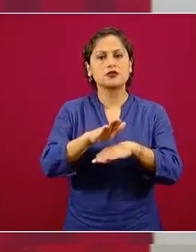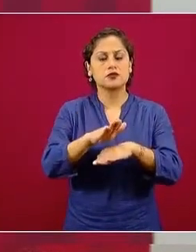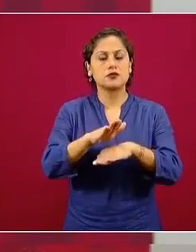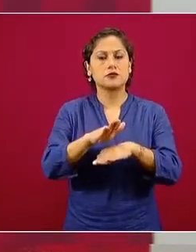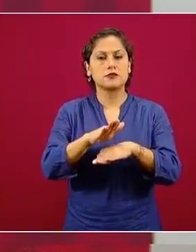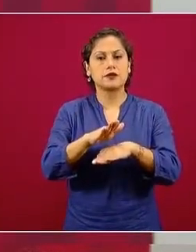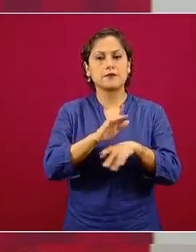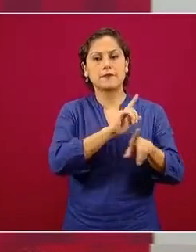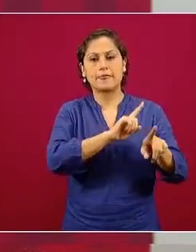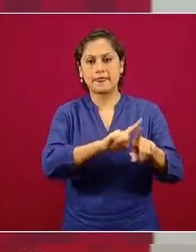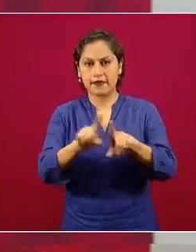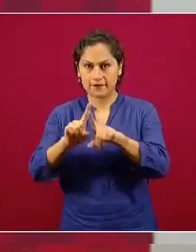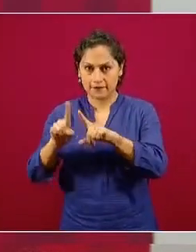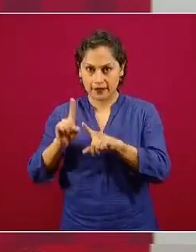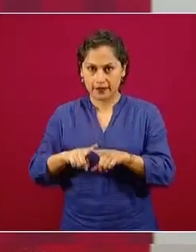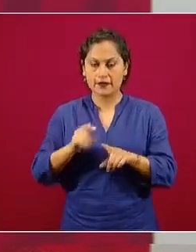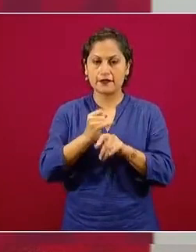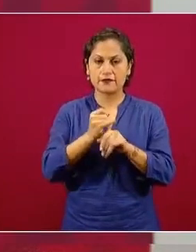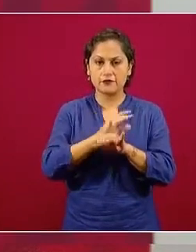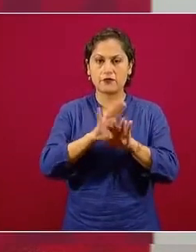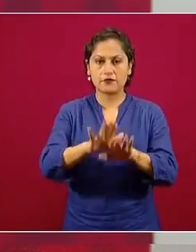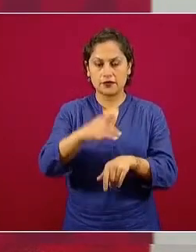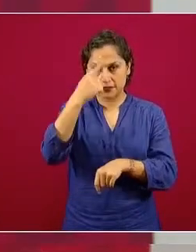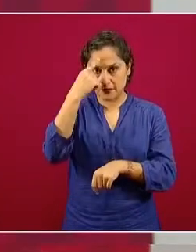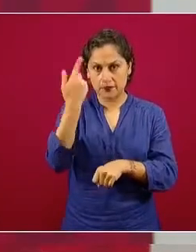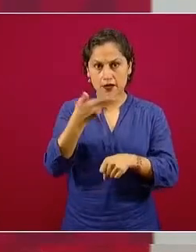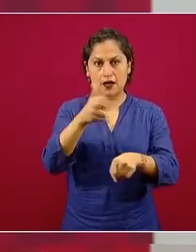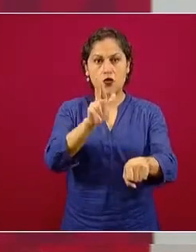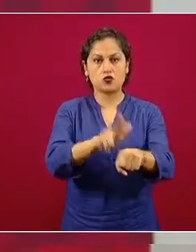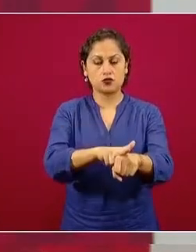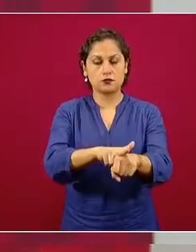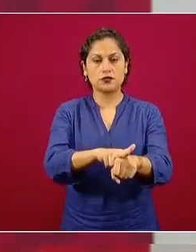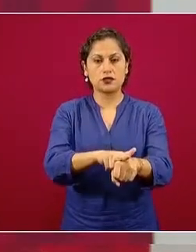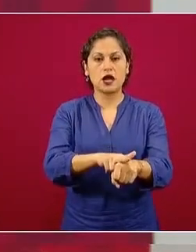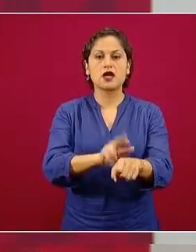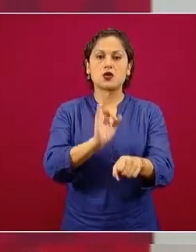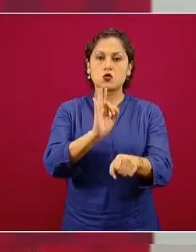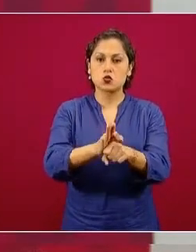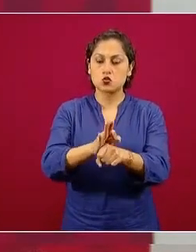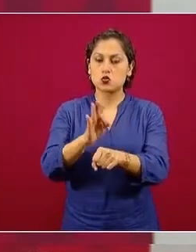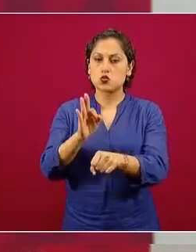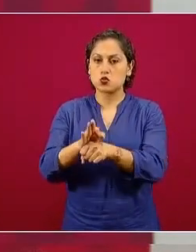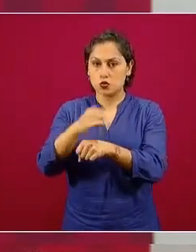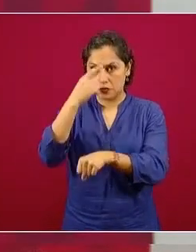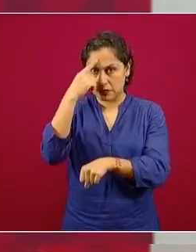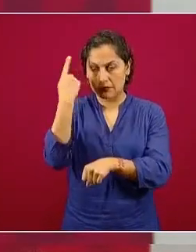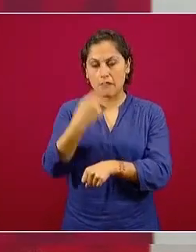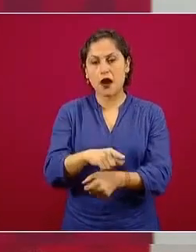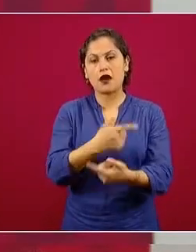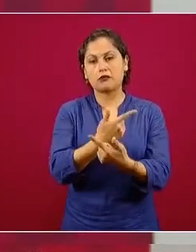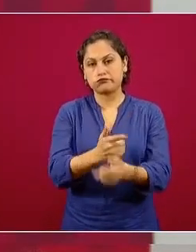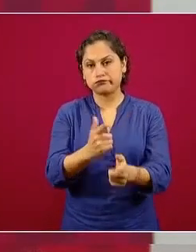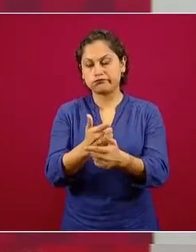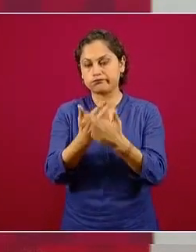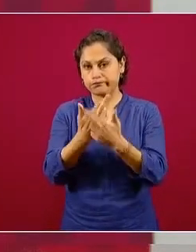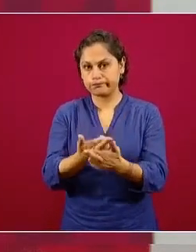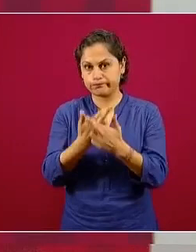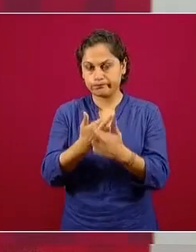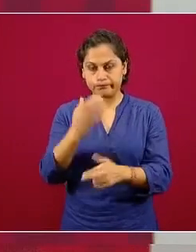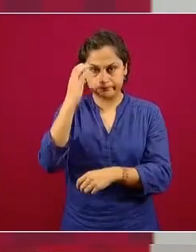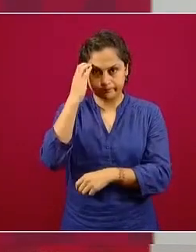involucrados han estado involucrados en asegurar la capacidad hospitalaria en los distintos rincones del país a través de esta